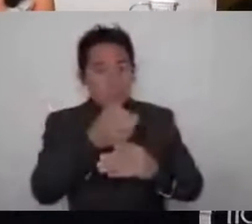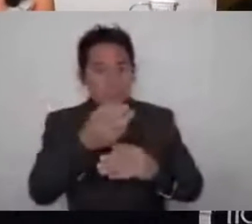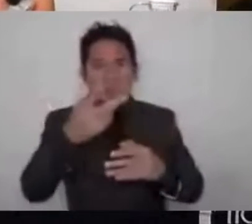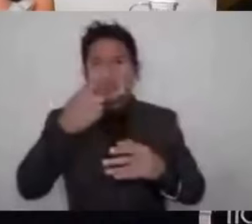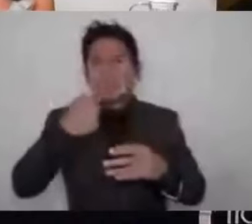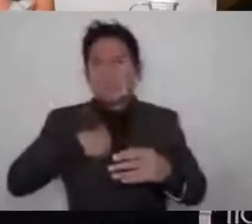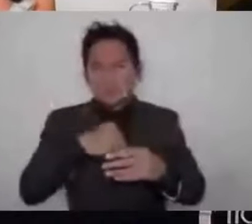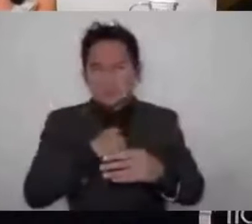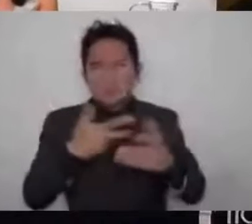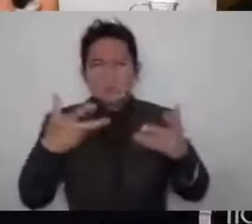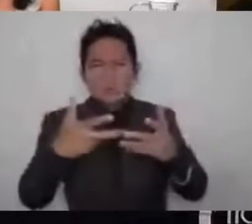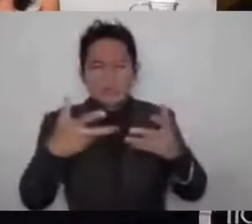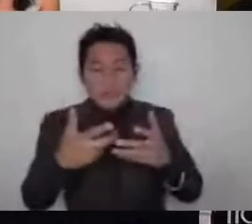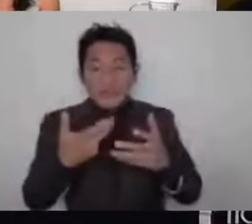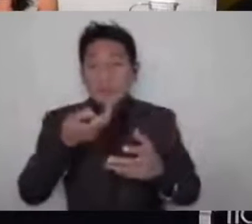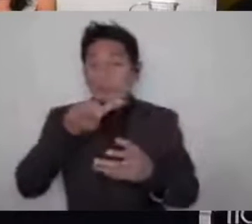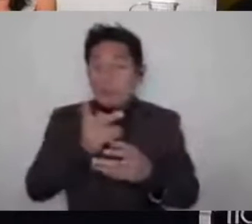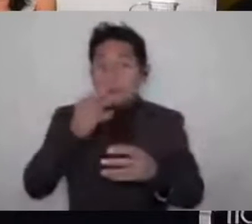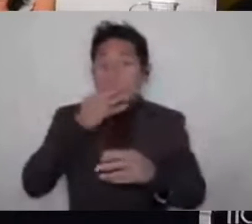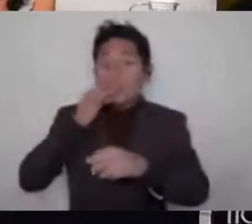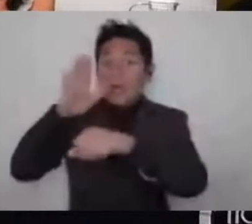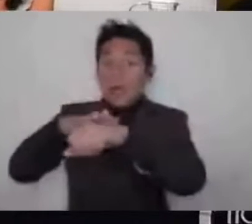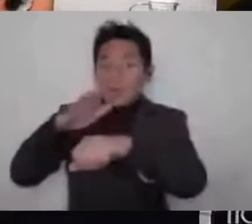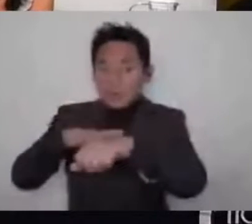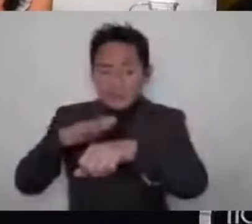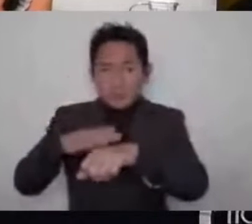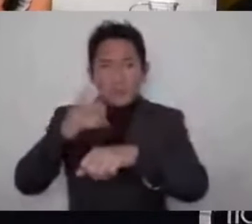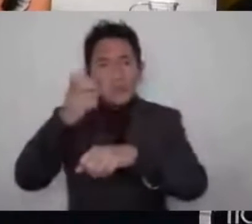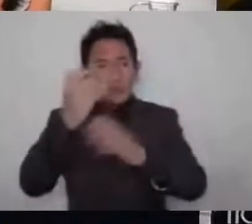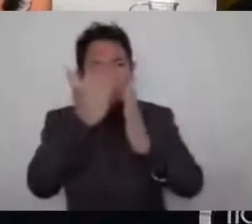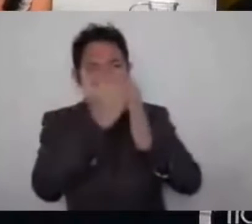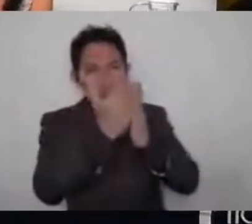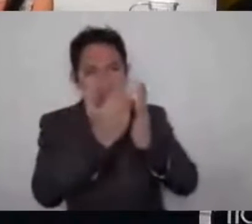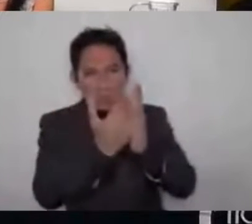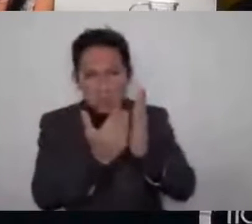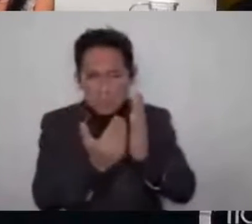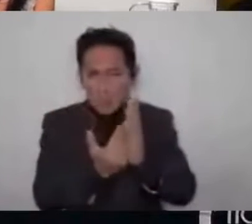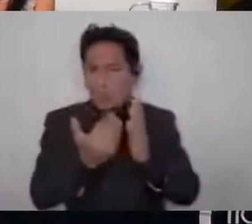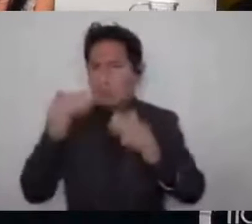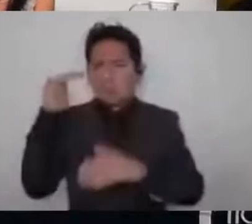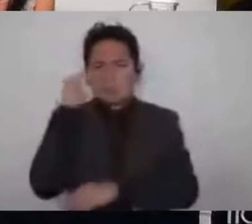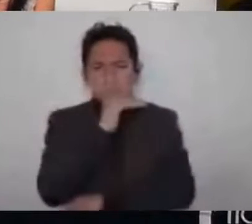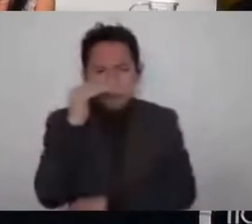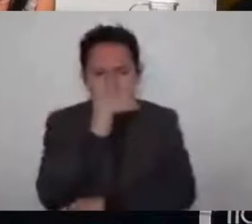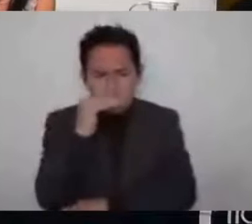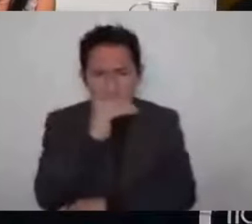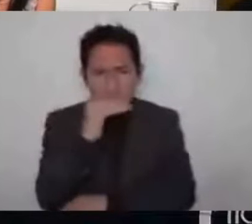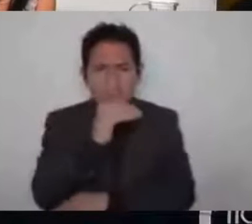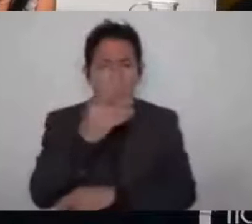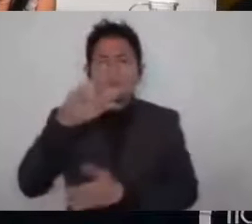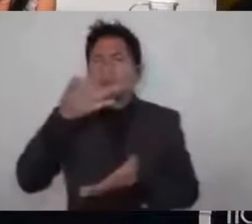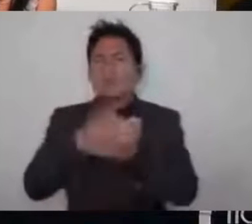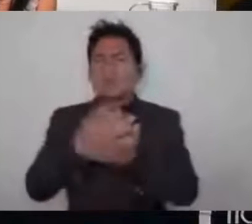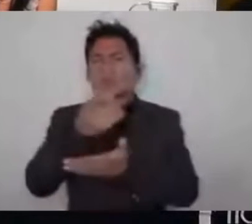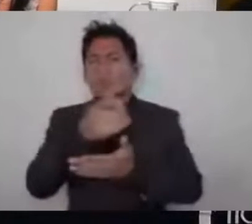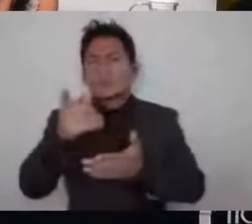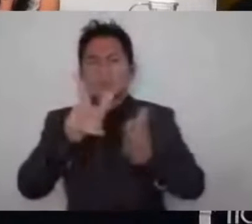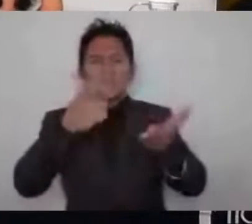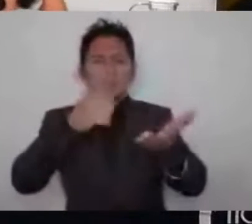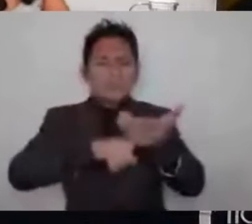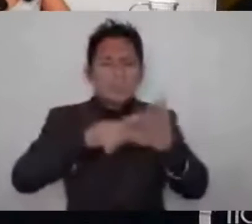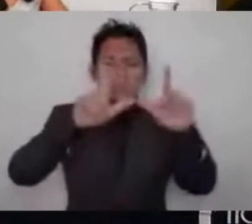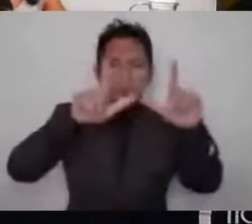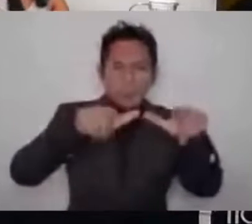está aquí físicamente y cómo Cómo llegamos a esto pues es un proceso